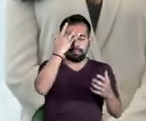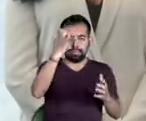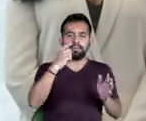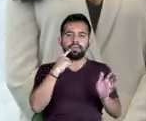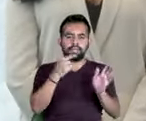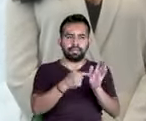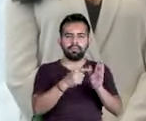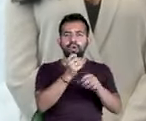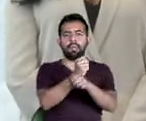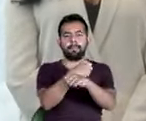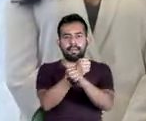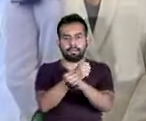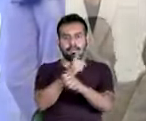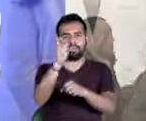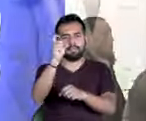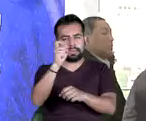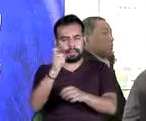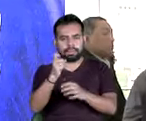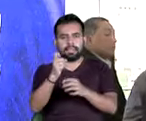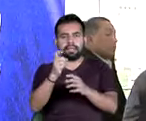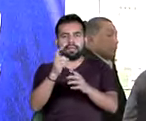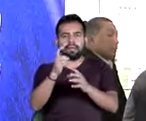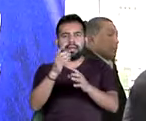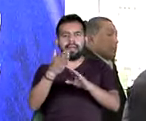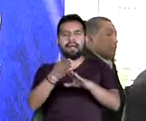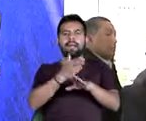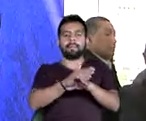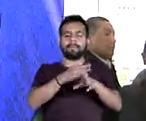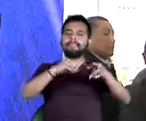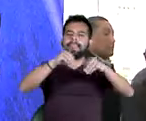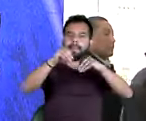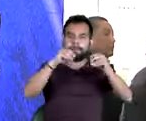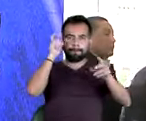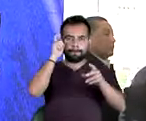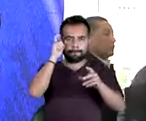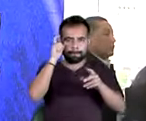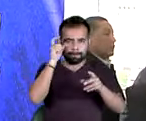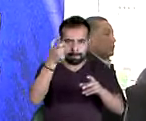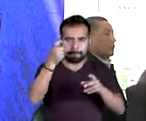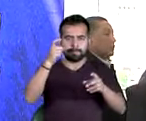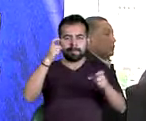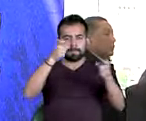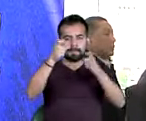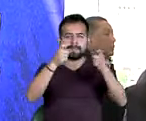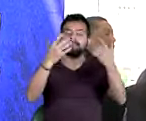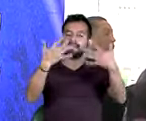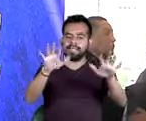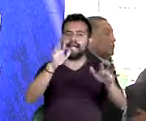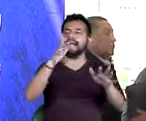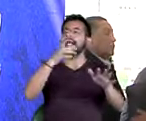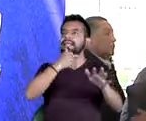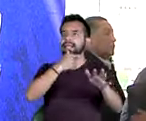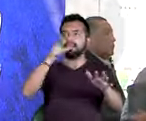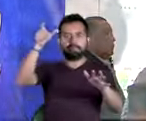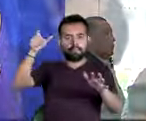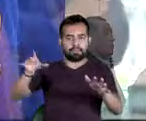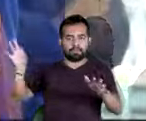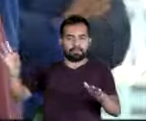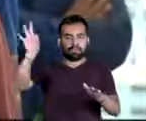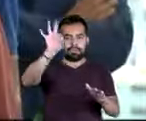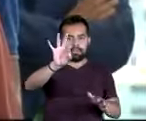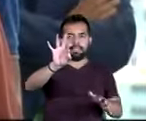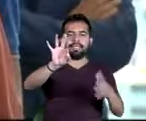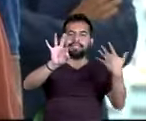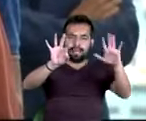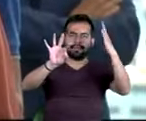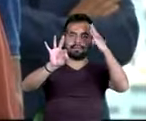metro tendremos que hacerlo bajo la rectoría del secretario de movilidad y así en los otros sectores. Así que ya está definida la persona que vaya al metro de Quito,